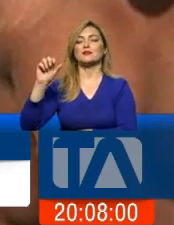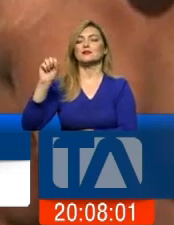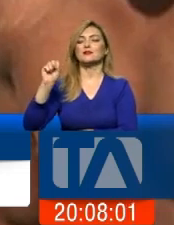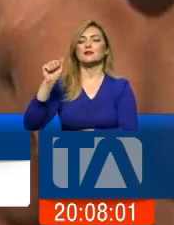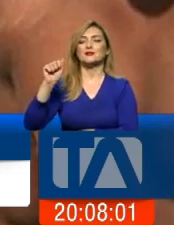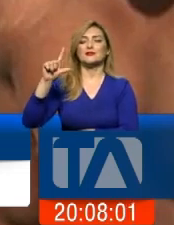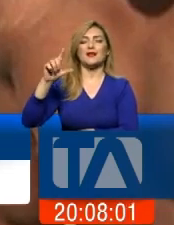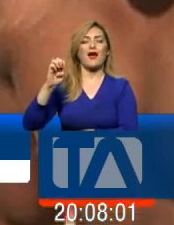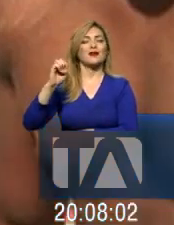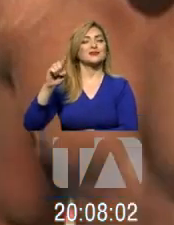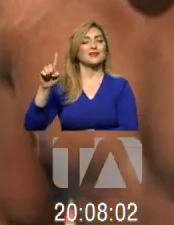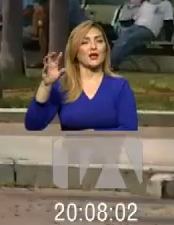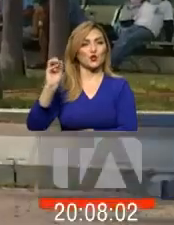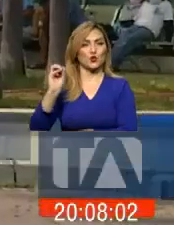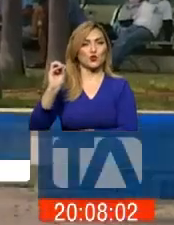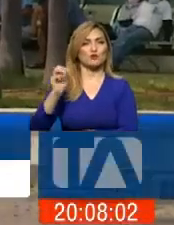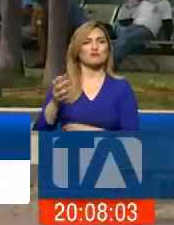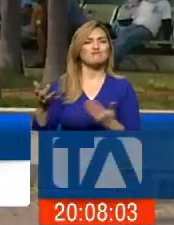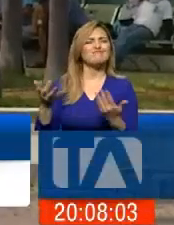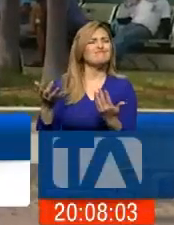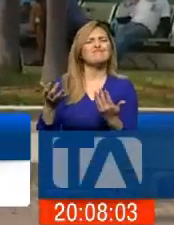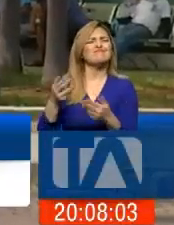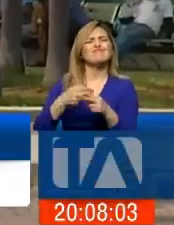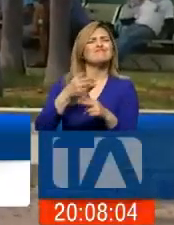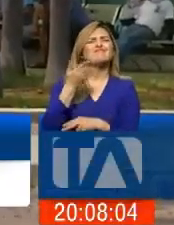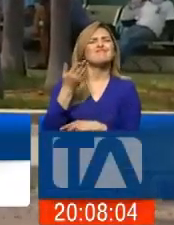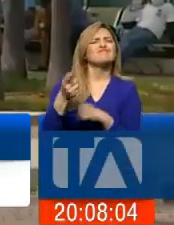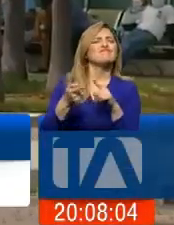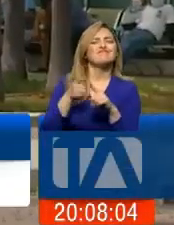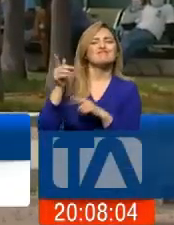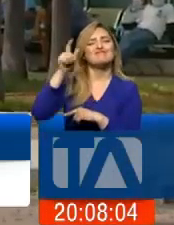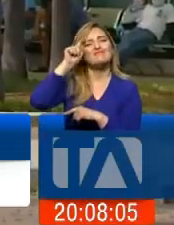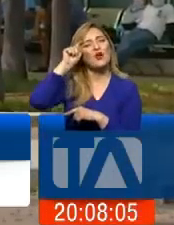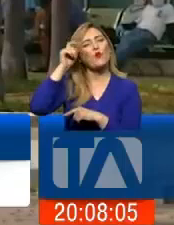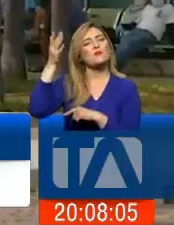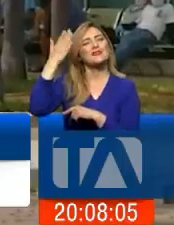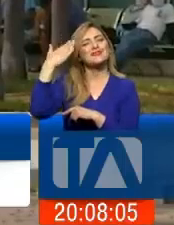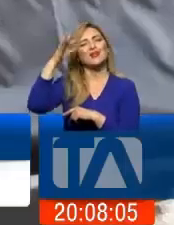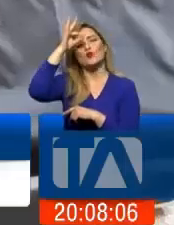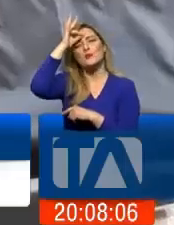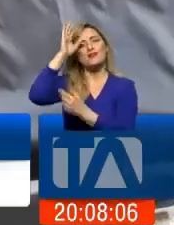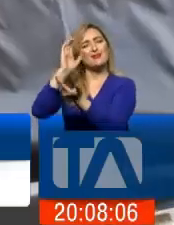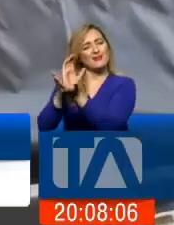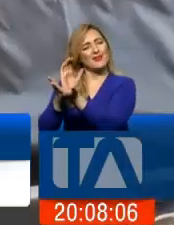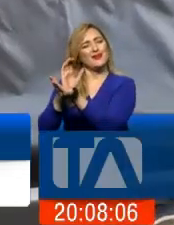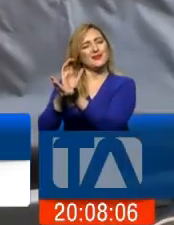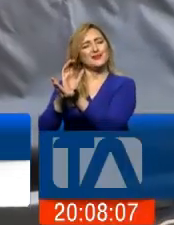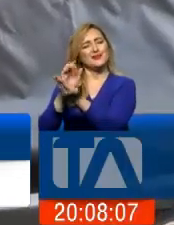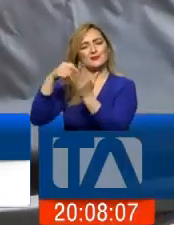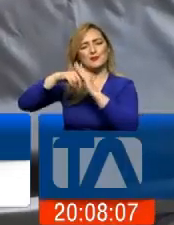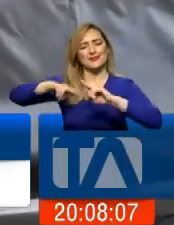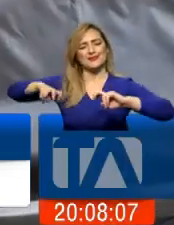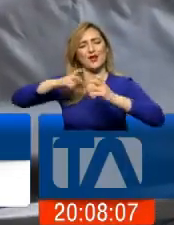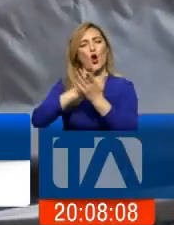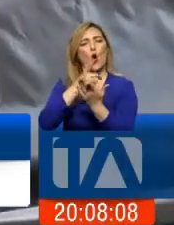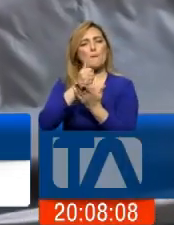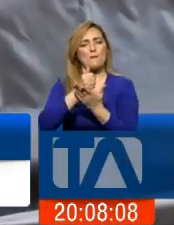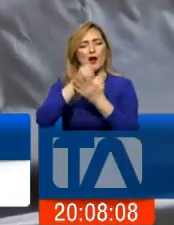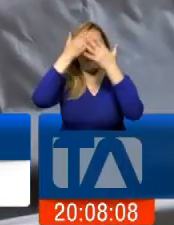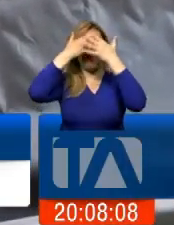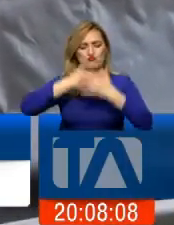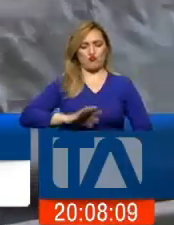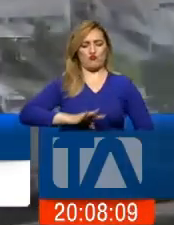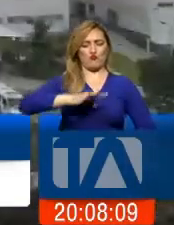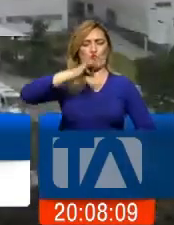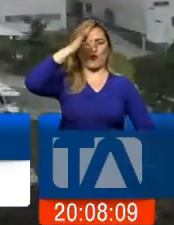nombre de Daniel Salcedo apareció a raíz de los allanamientos realizados por la Fiscalía en el marco de las investigaciones por la adquisición de bolsas para cadáveres,